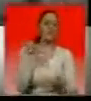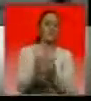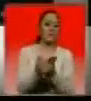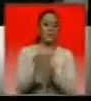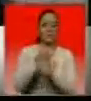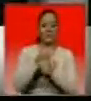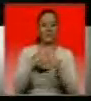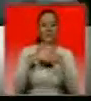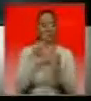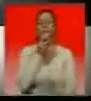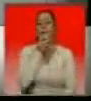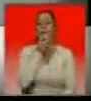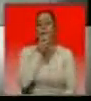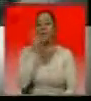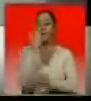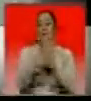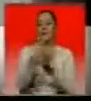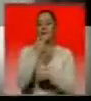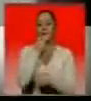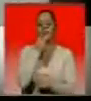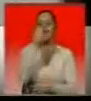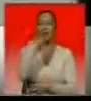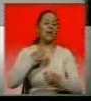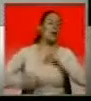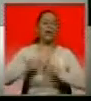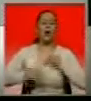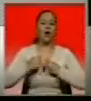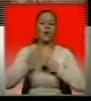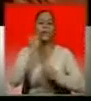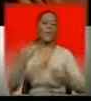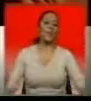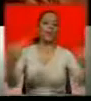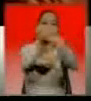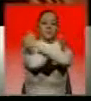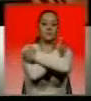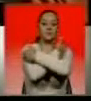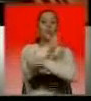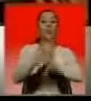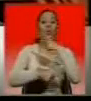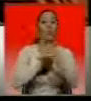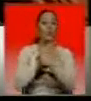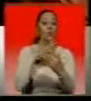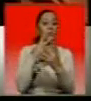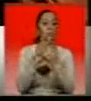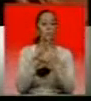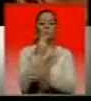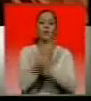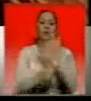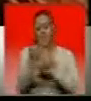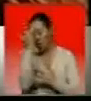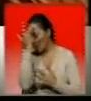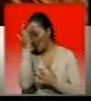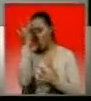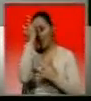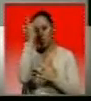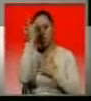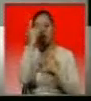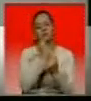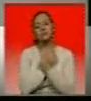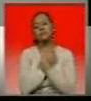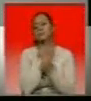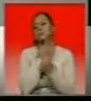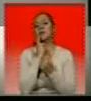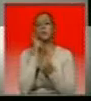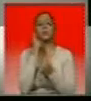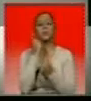le silbaba a su hija y ella siempre lo esperaba en el balcón. Cuando fue detenido, su hija enfermó gravemente por tristeza.